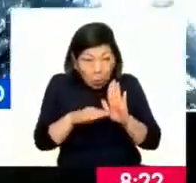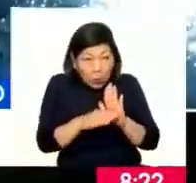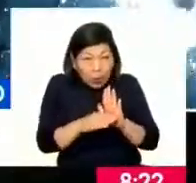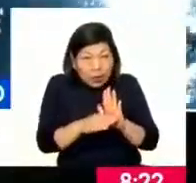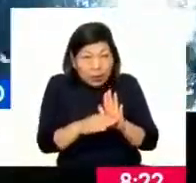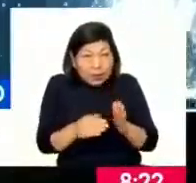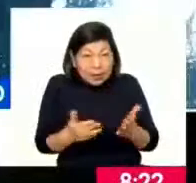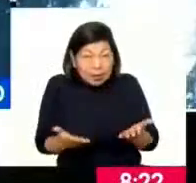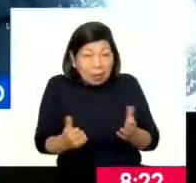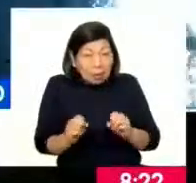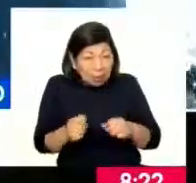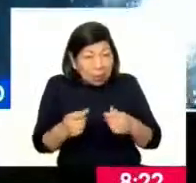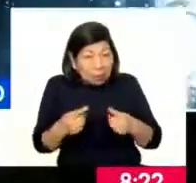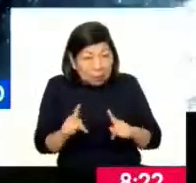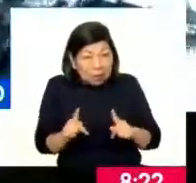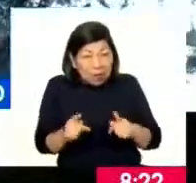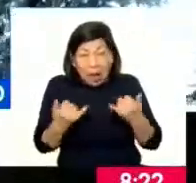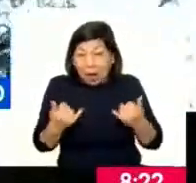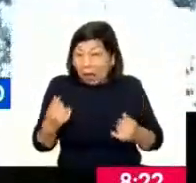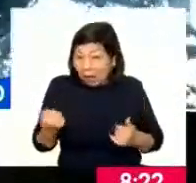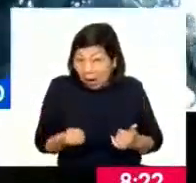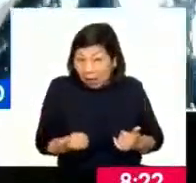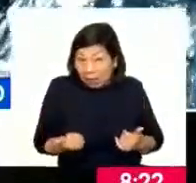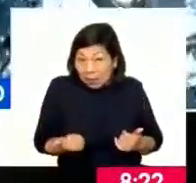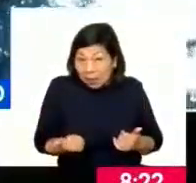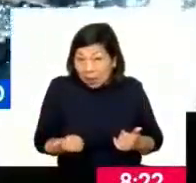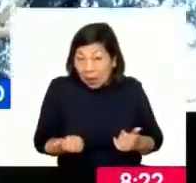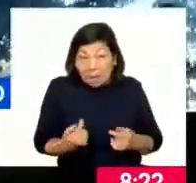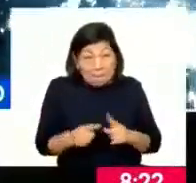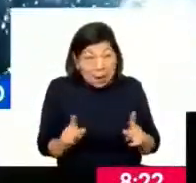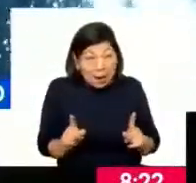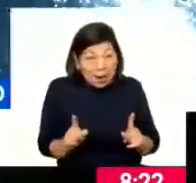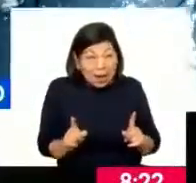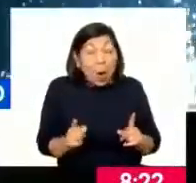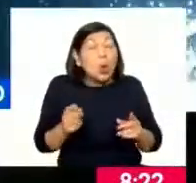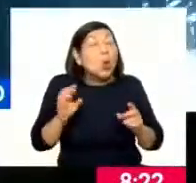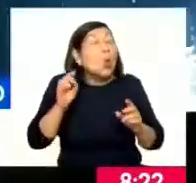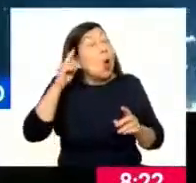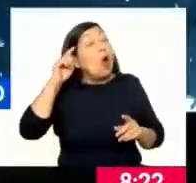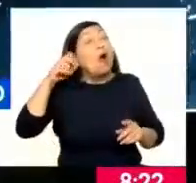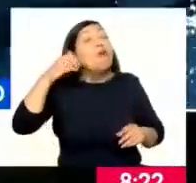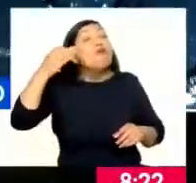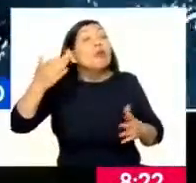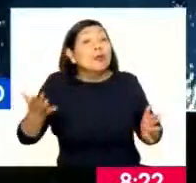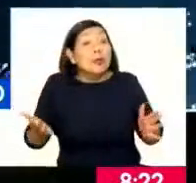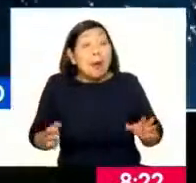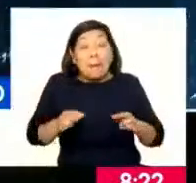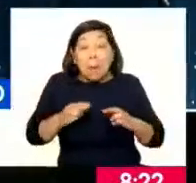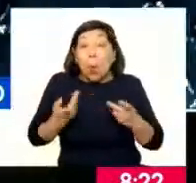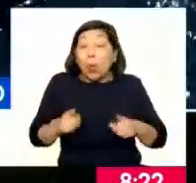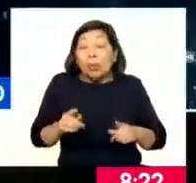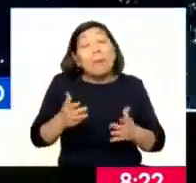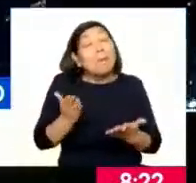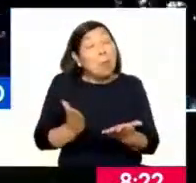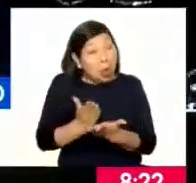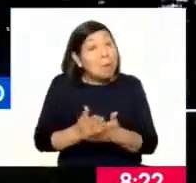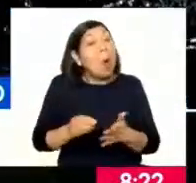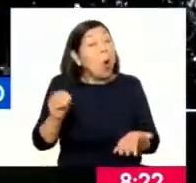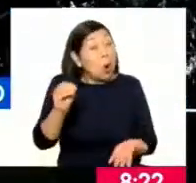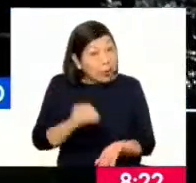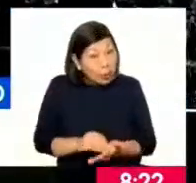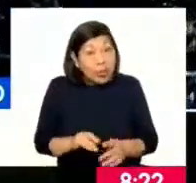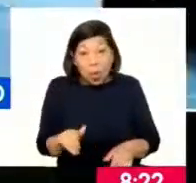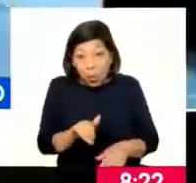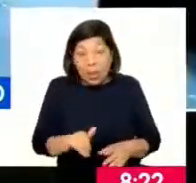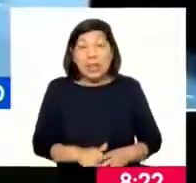que nos pueda permitir actuar de manera más pronta de ocurrir un hecho similar en nuestro mar?